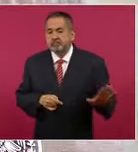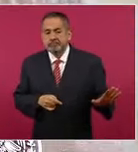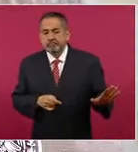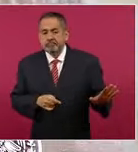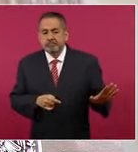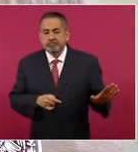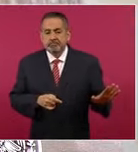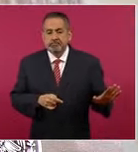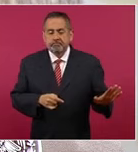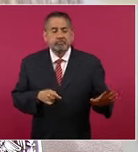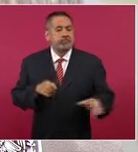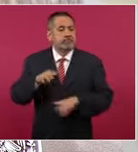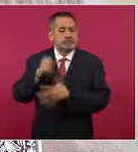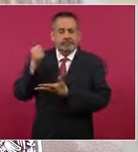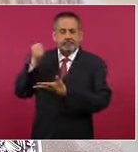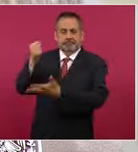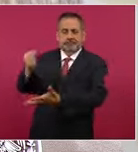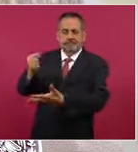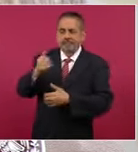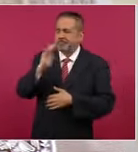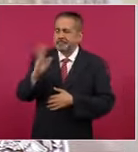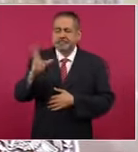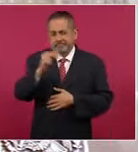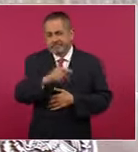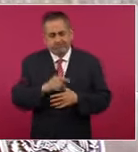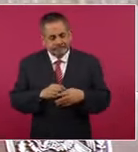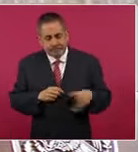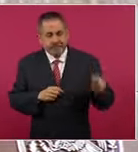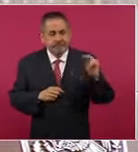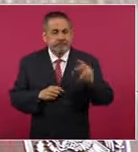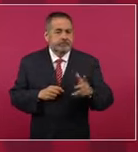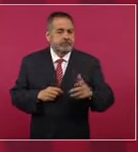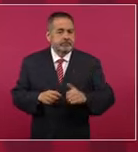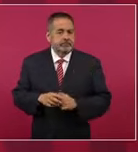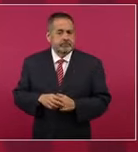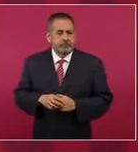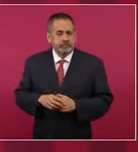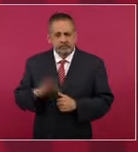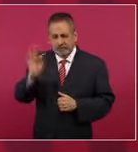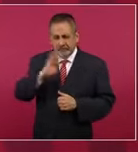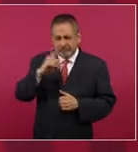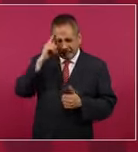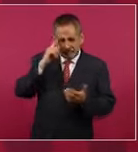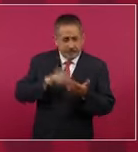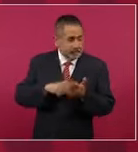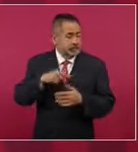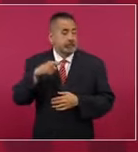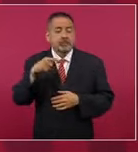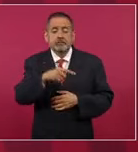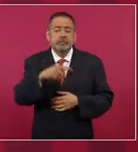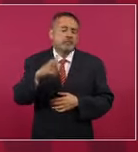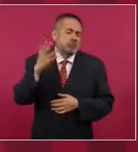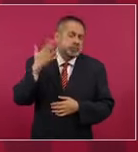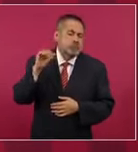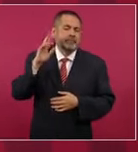sobre el presupuesto. ¿Ustedes creen que si ellos estuviesen en el poder,